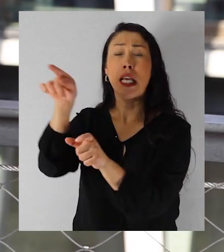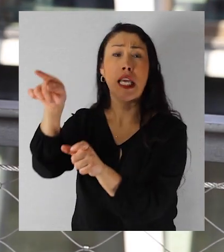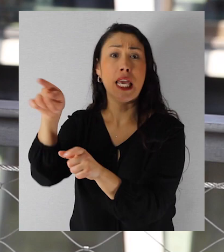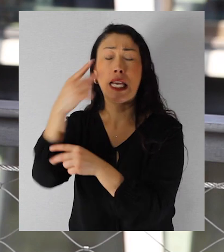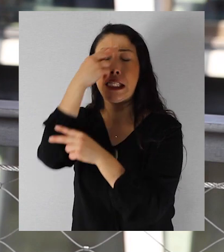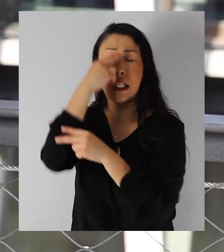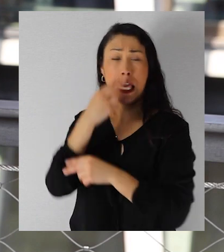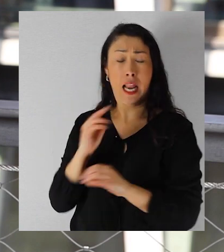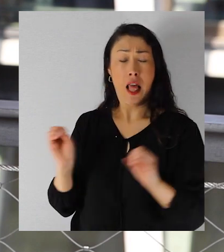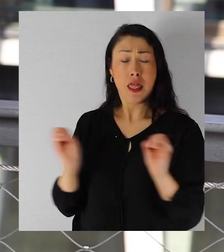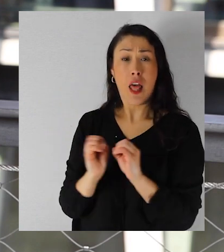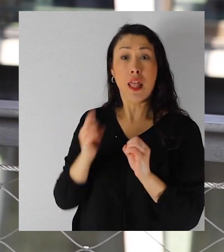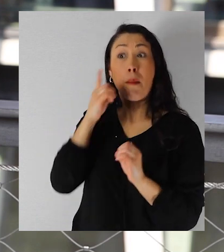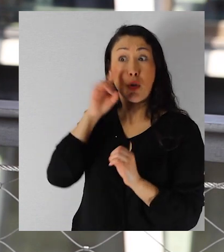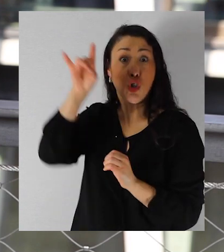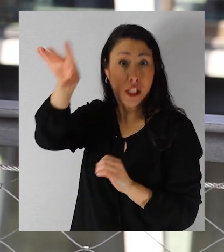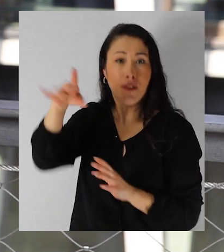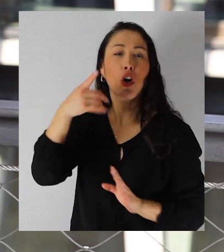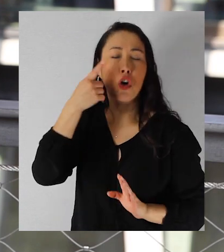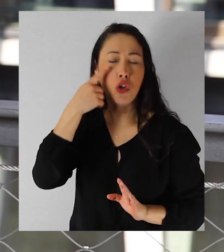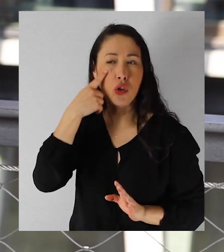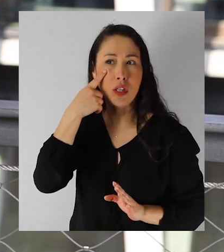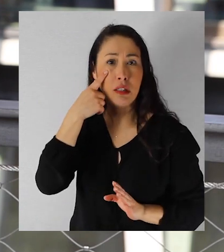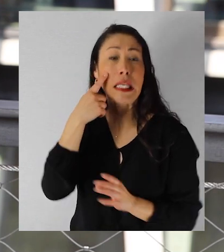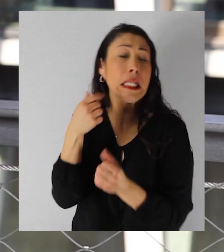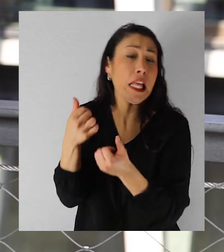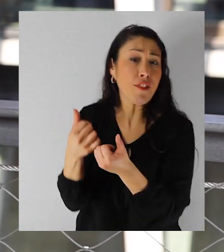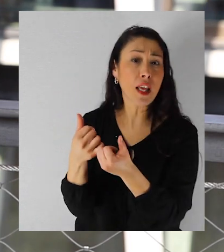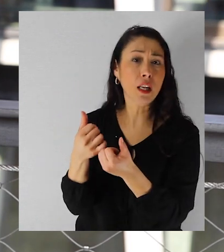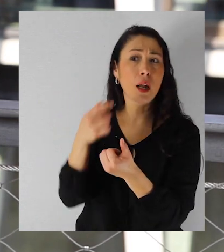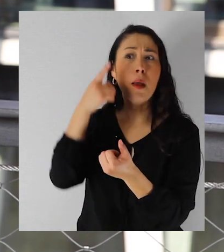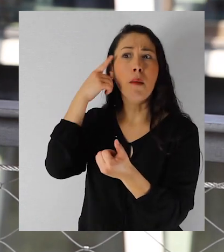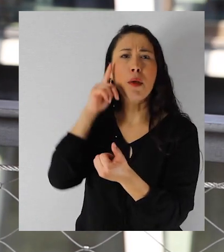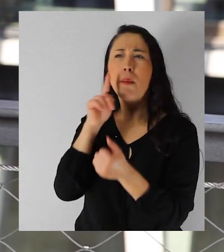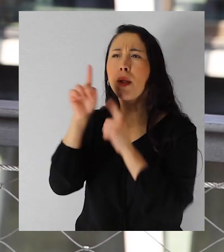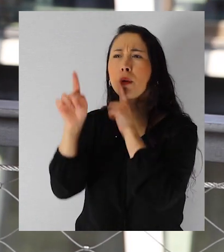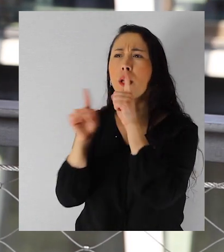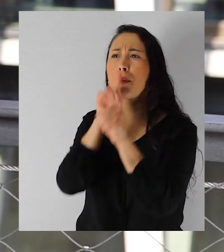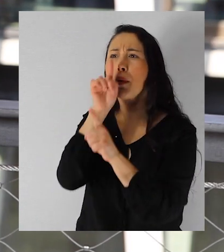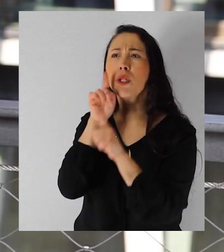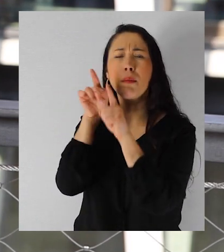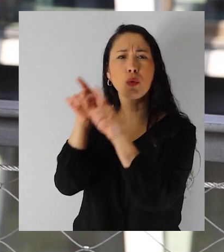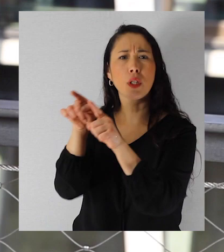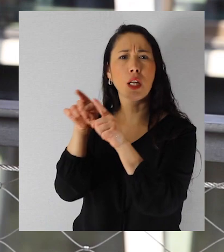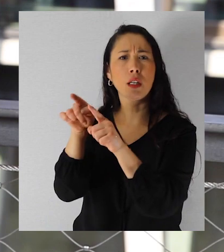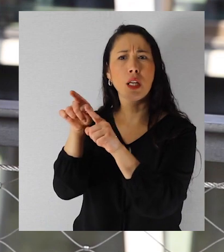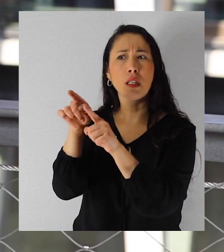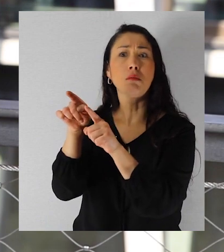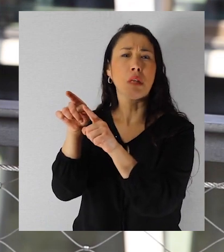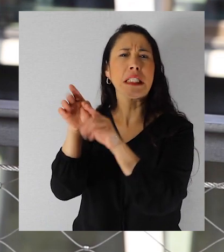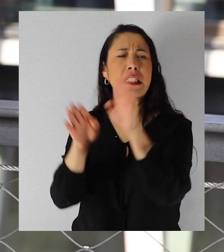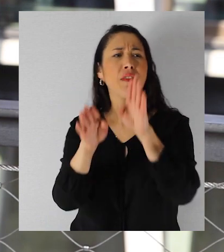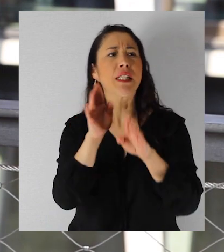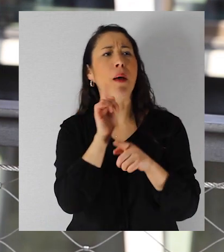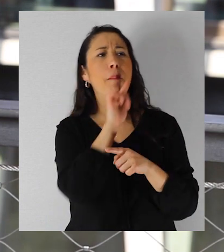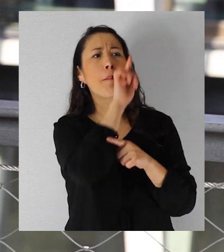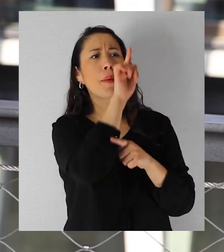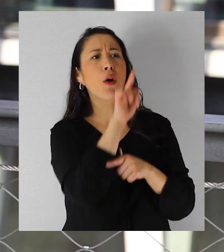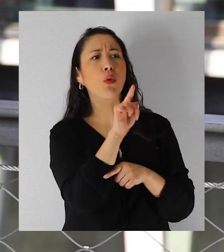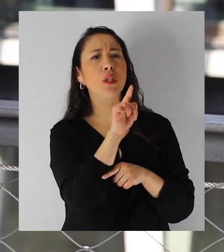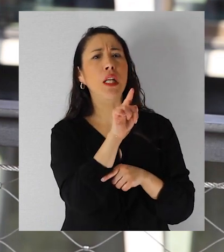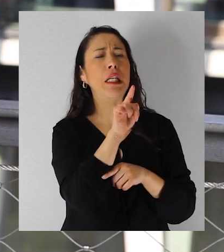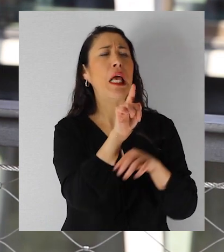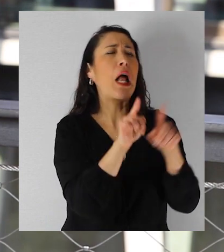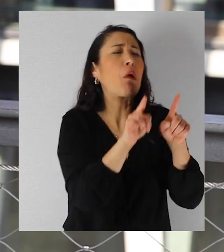la ceguera tienen conocimiento, y eso está súper bien, pero muchas veces también se hace a personas que teniendo algún tipo